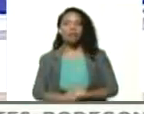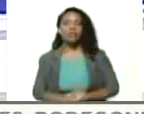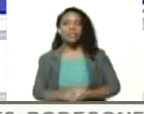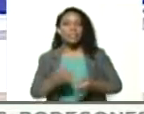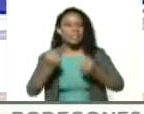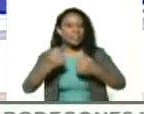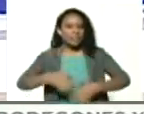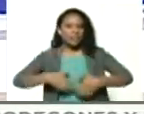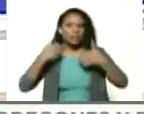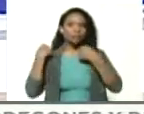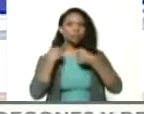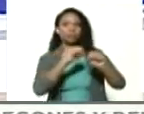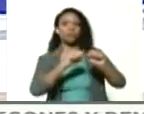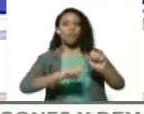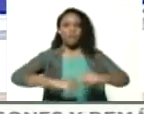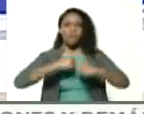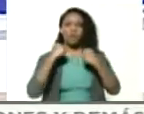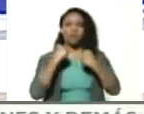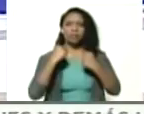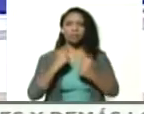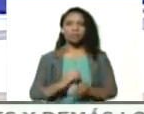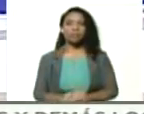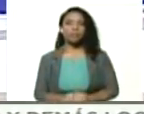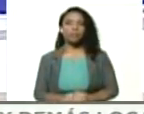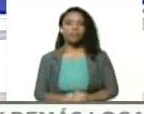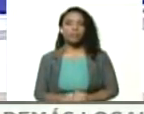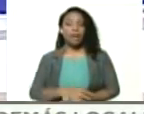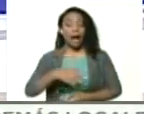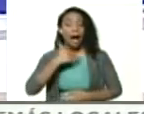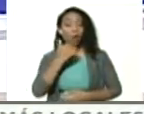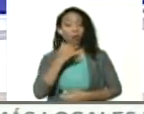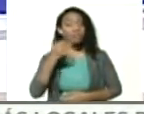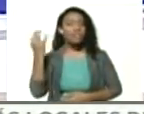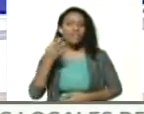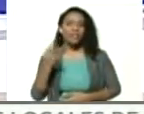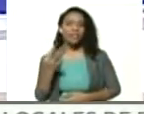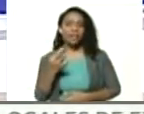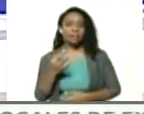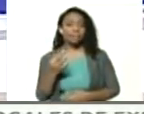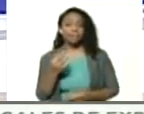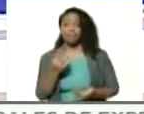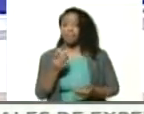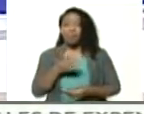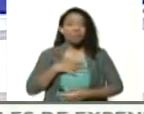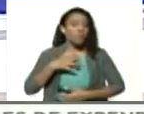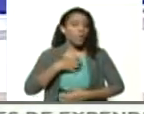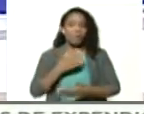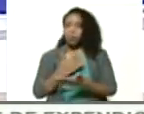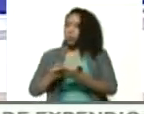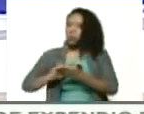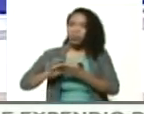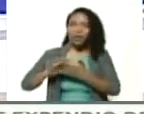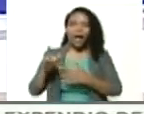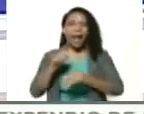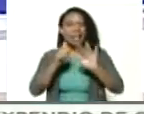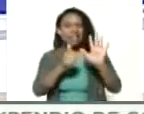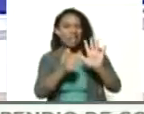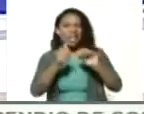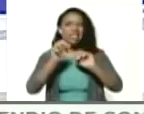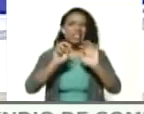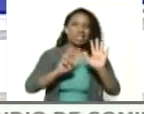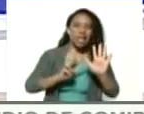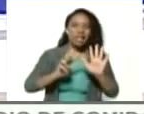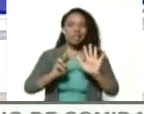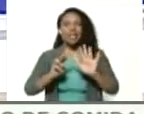Repudio total. Era algo realmente inexcusable. Por eso es que a las 6, 7, 8